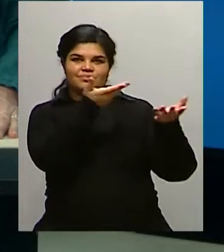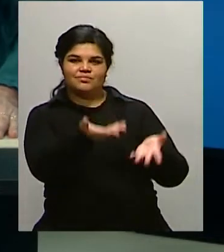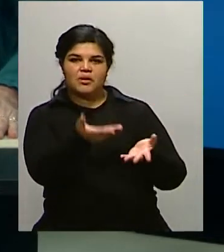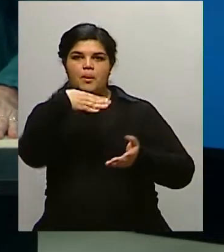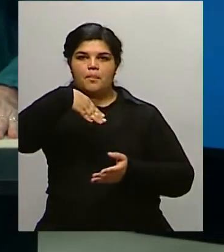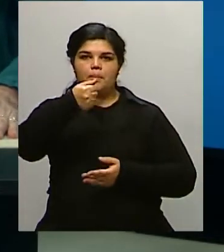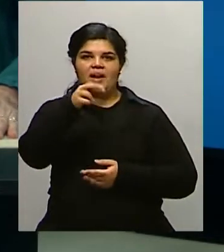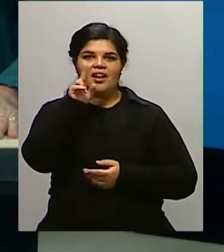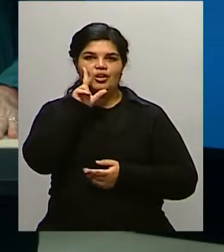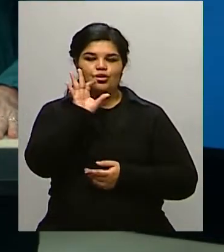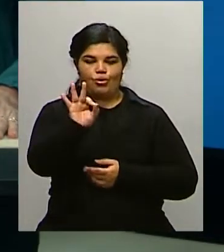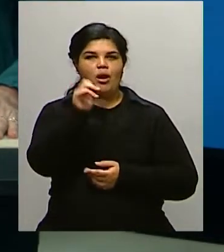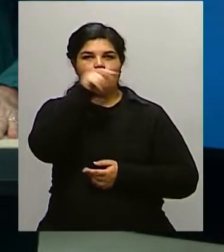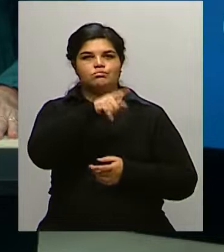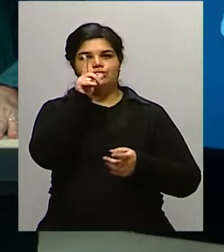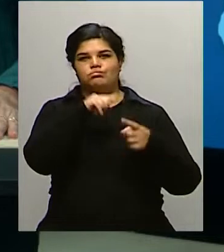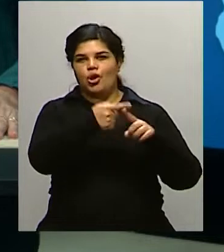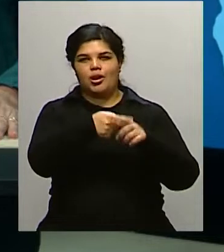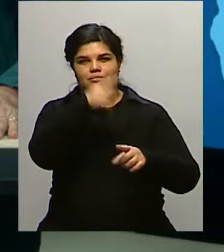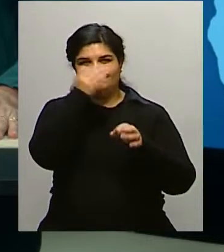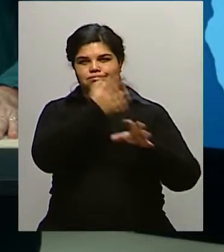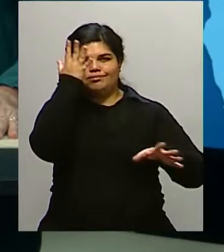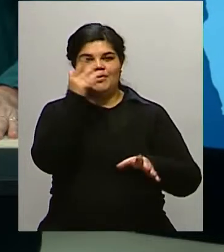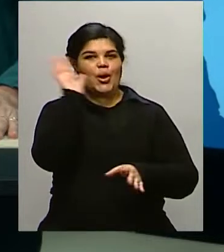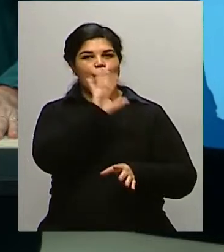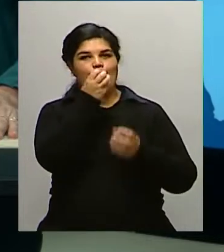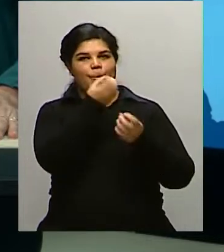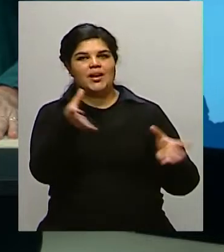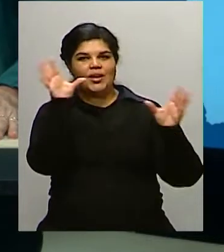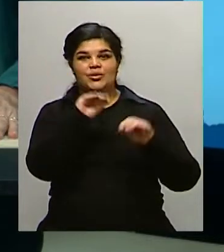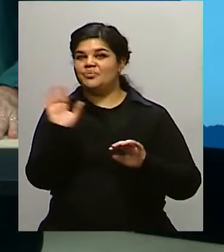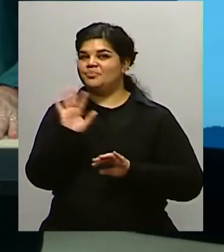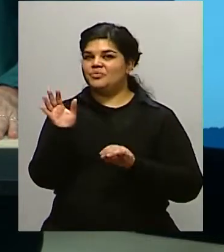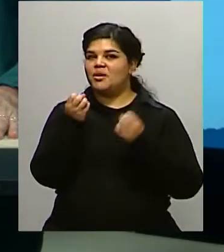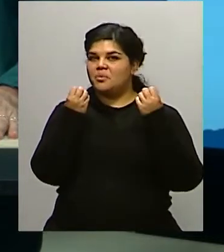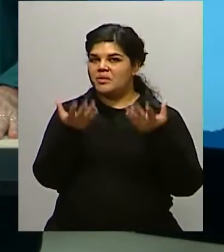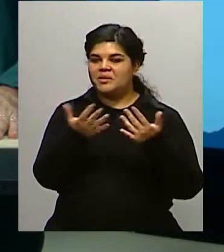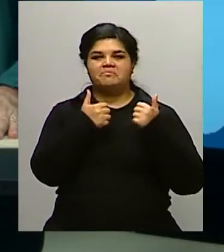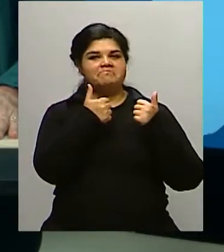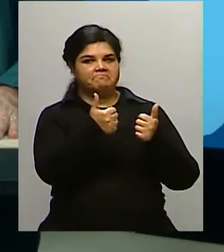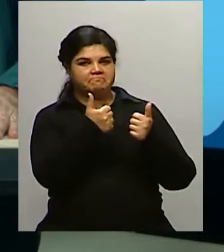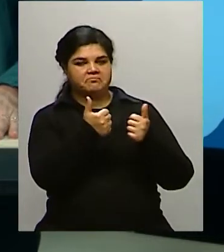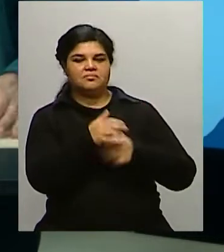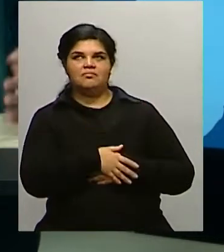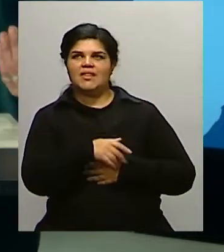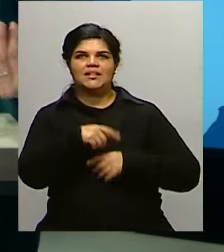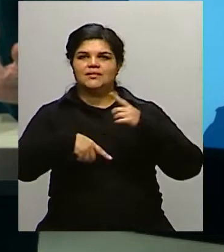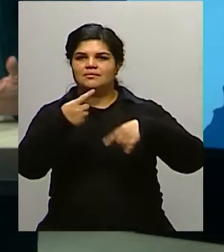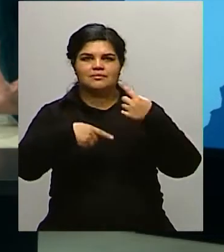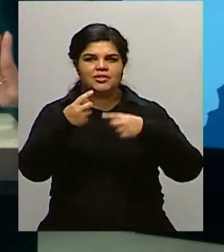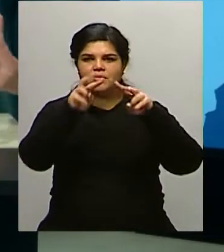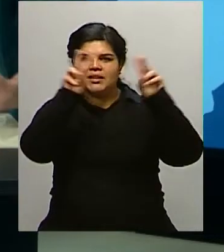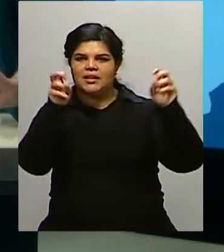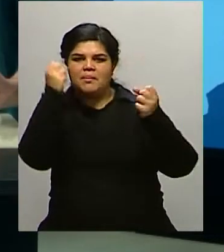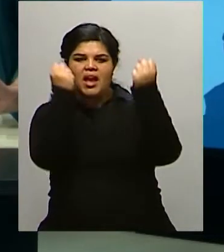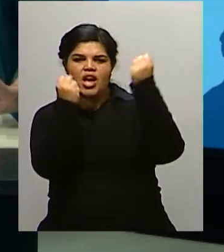Guerrero, politólogo que está aquí con nosotros. ¿Qué tal? Buenas noches, Mario. Buenas noches, Claudia. ¿Cómo estás? Muy bien. Bueno, los argentinos siempre nos preocupamos mucho por la economía, pero por la